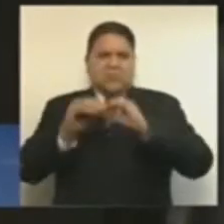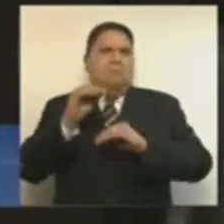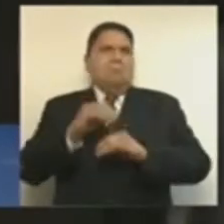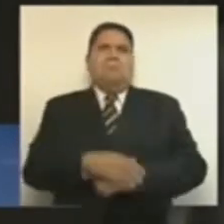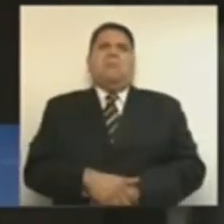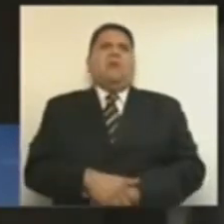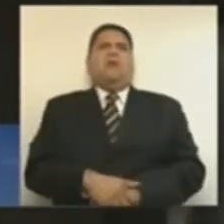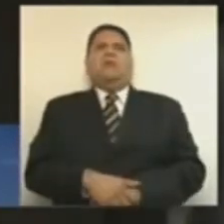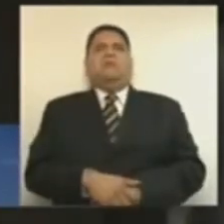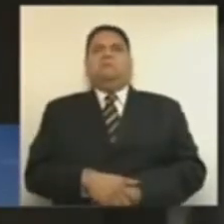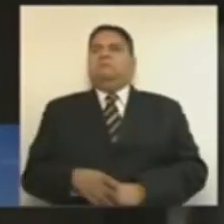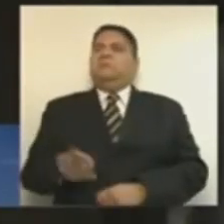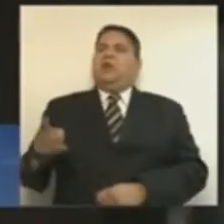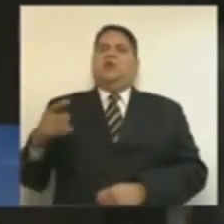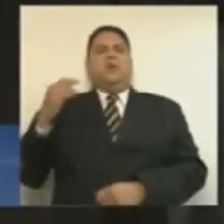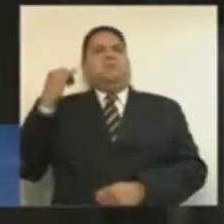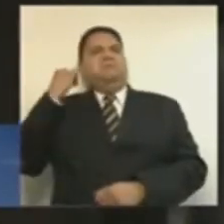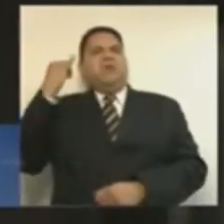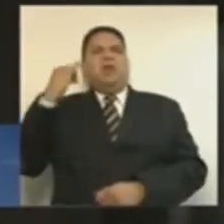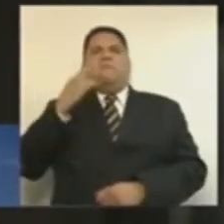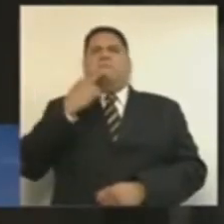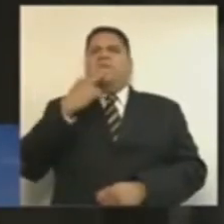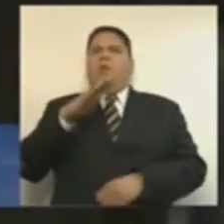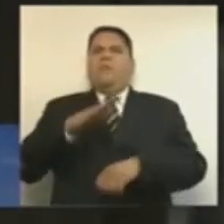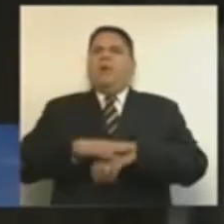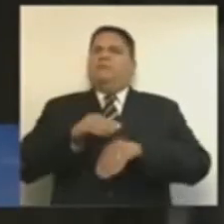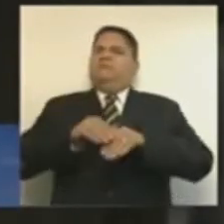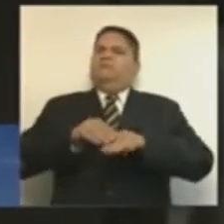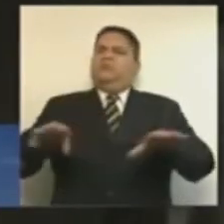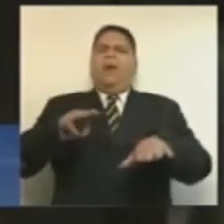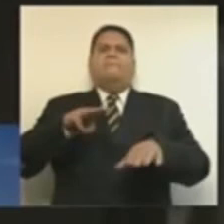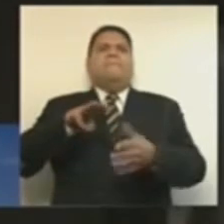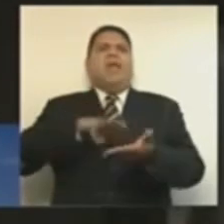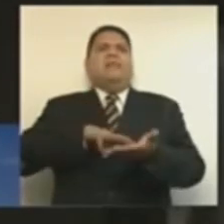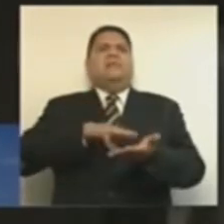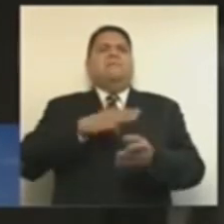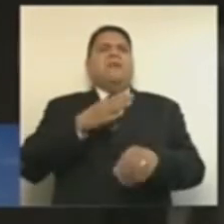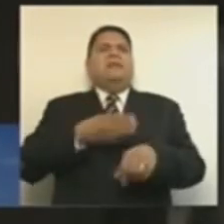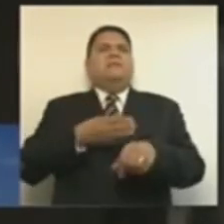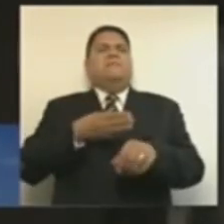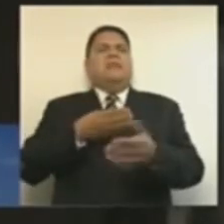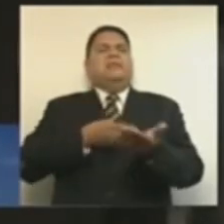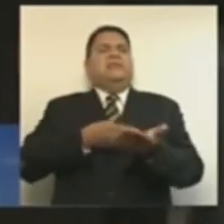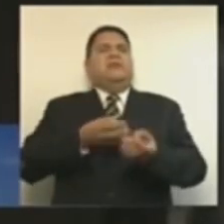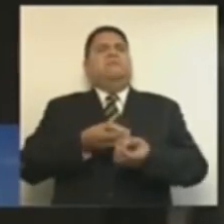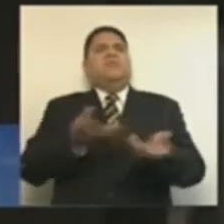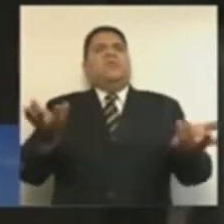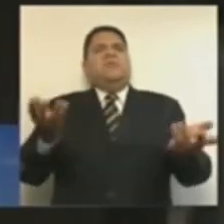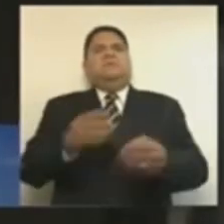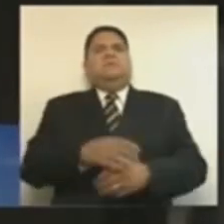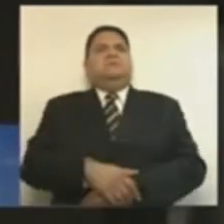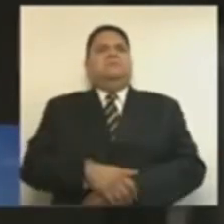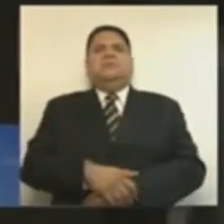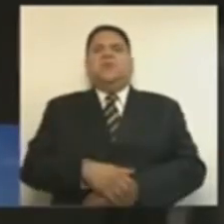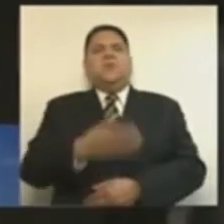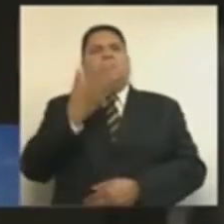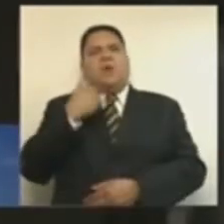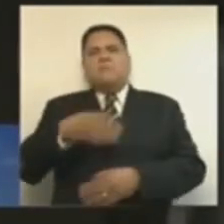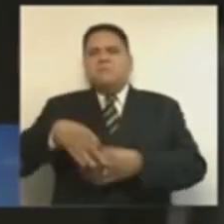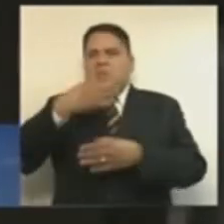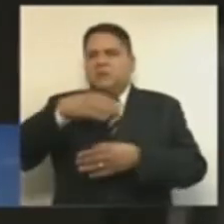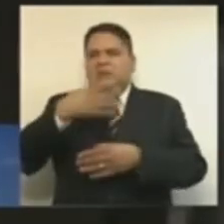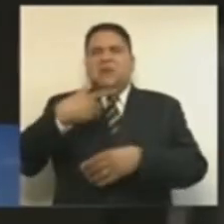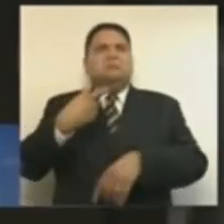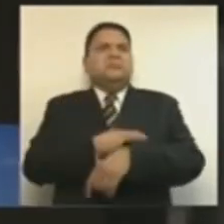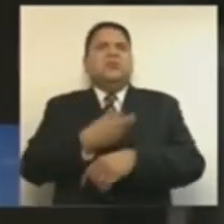dijo que con ello iban a superar el desabasto. Mentira, porque sigue habiendo desabasto. Sigue habiendo insuficientes